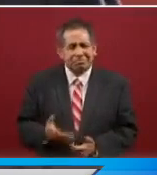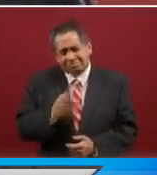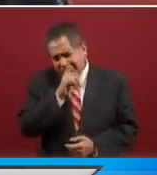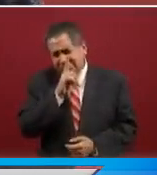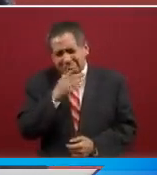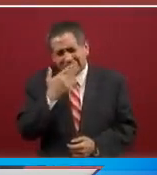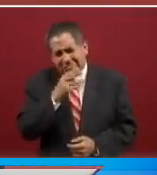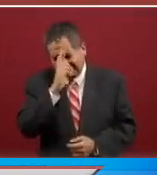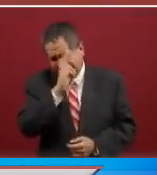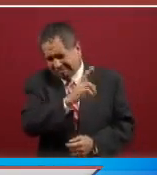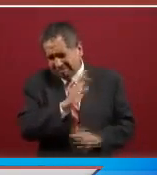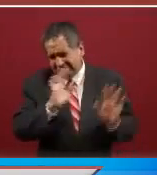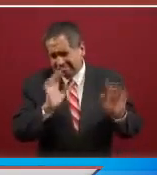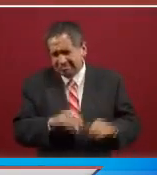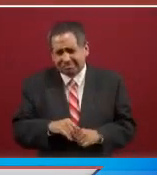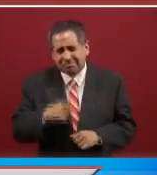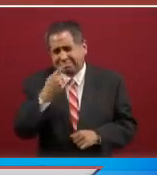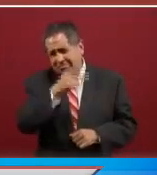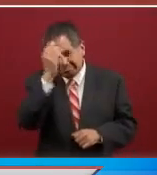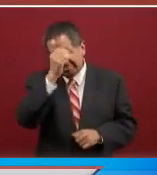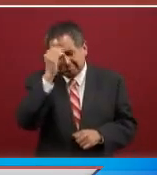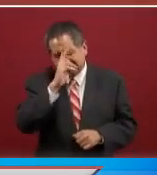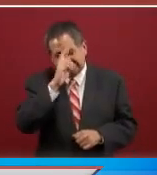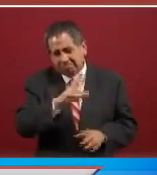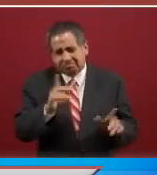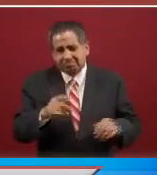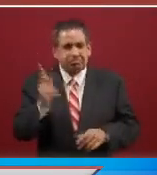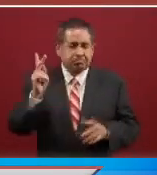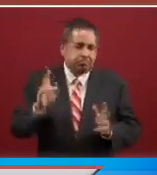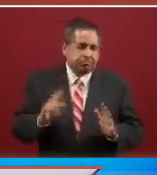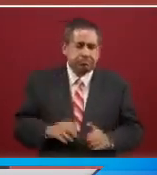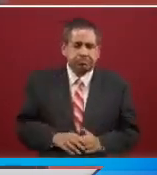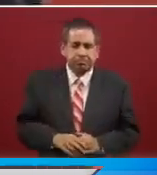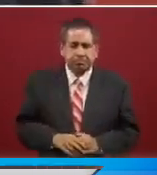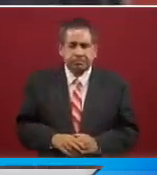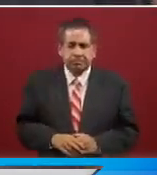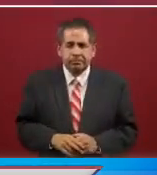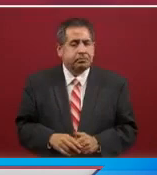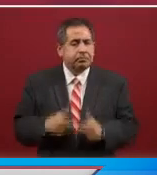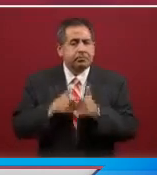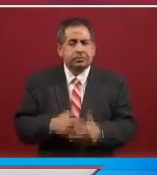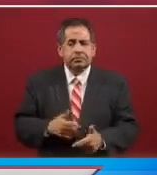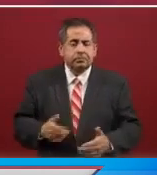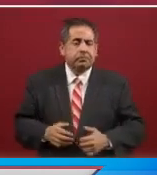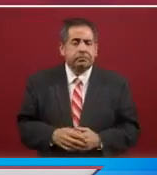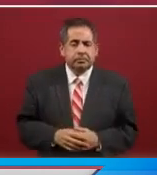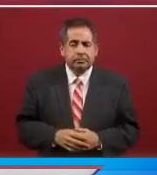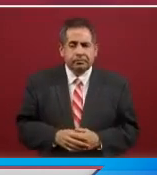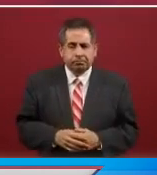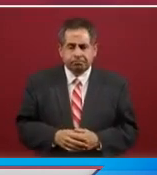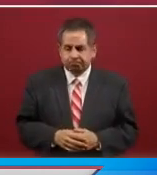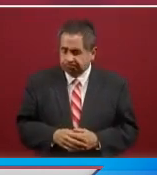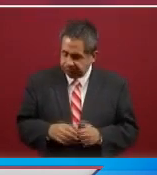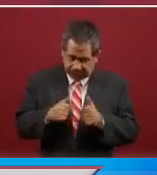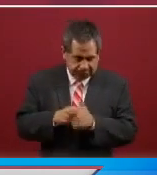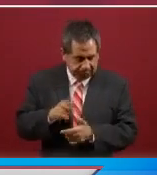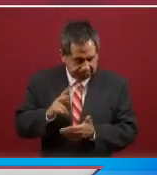Respetamos esa opinión, pero seguimos